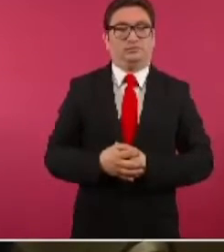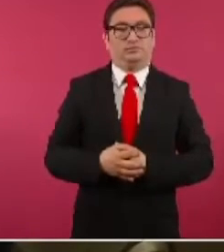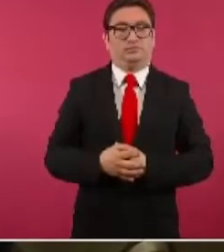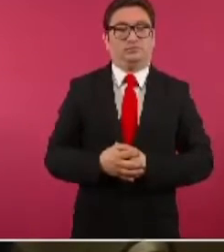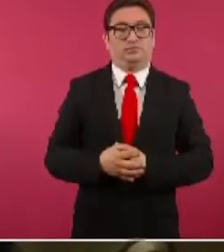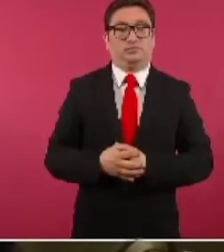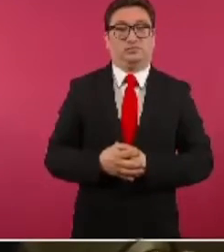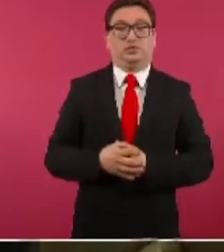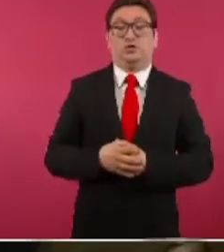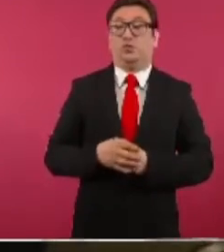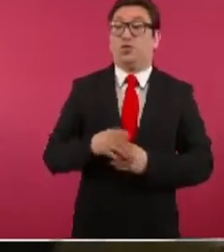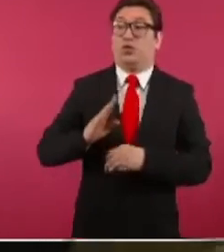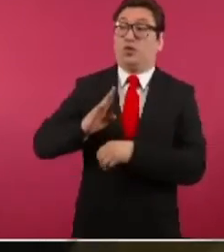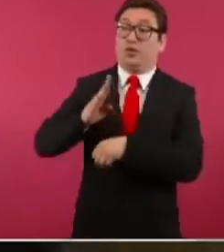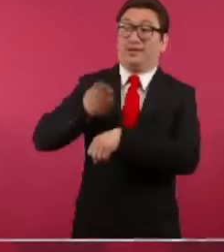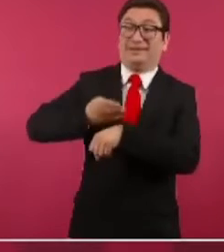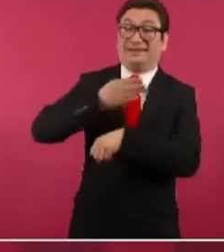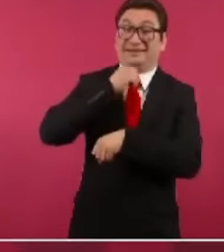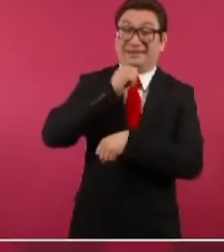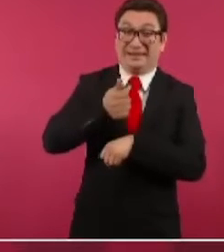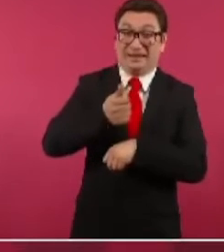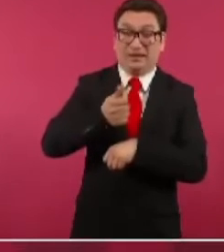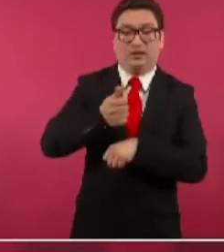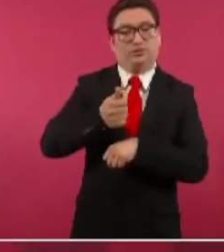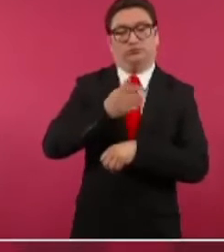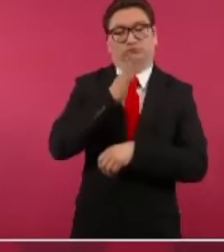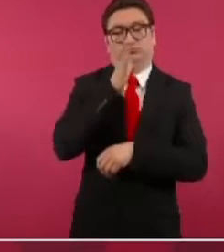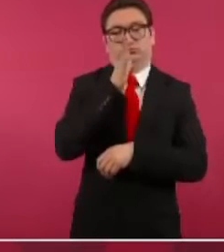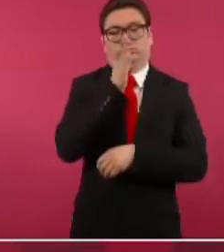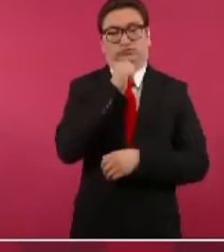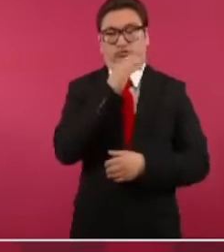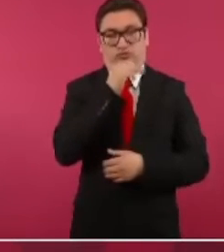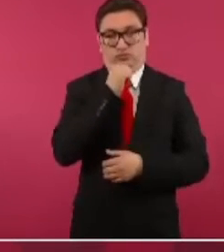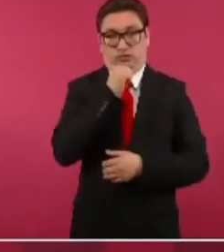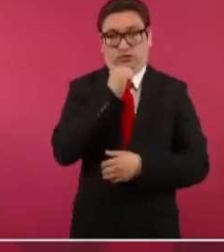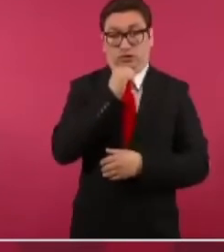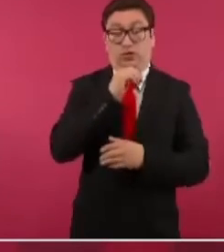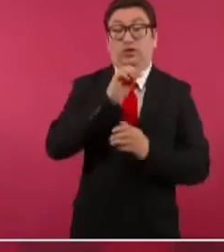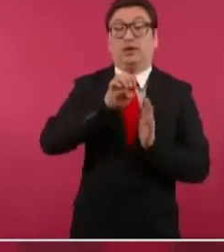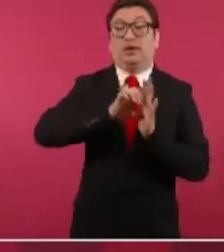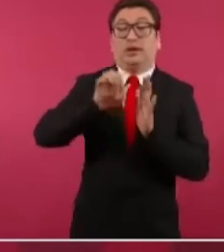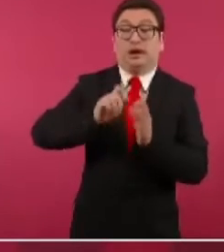dar impunidad a quien comete un delito